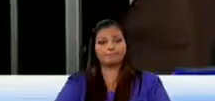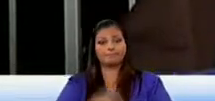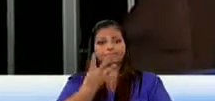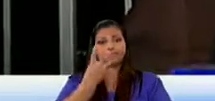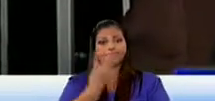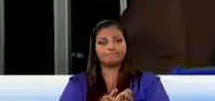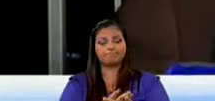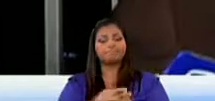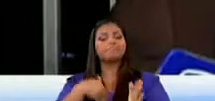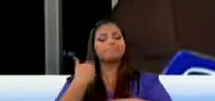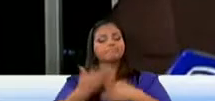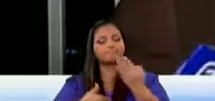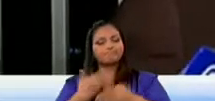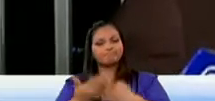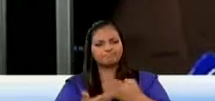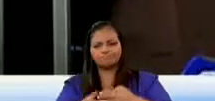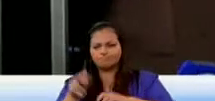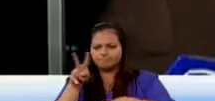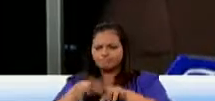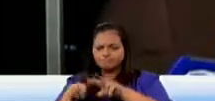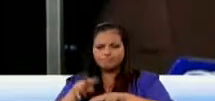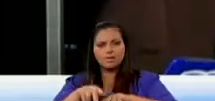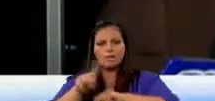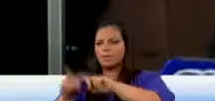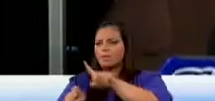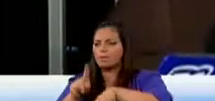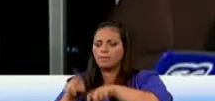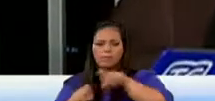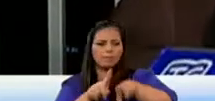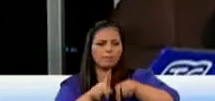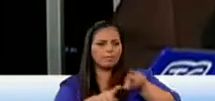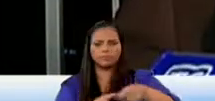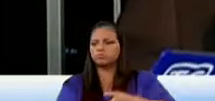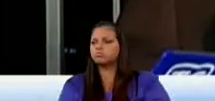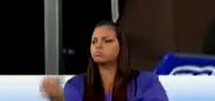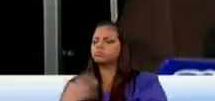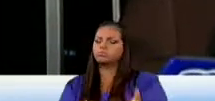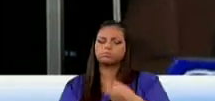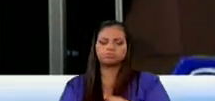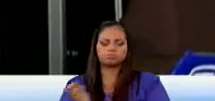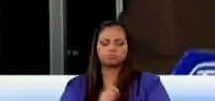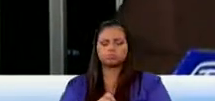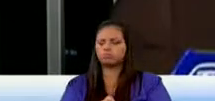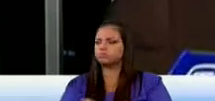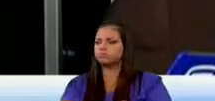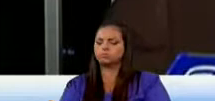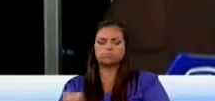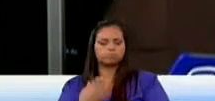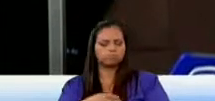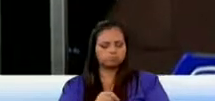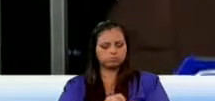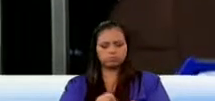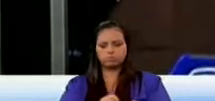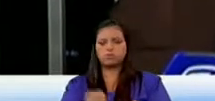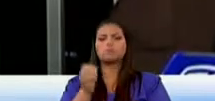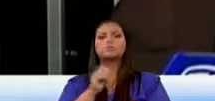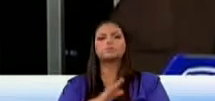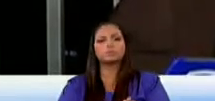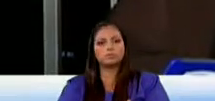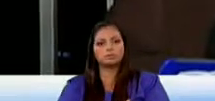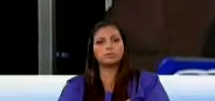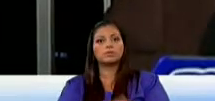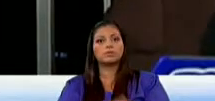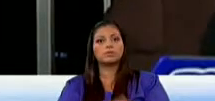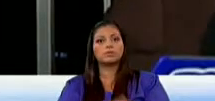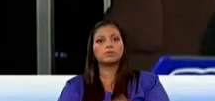vamos a analizar con las versiones que estamos receptando, porque no solo estamos receptando versiones de las personas detenidas, sino que también en base a la facultad que tienen los